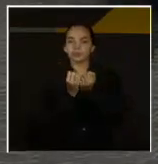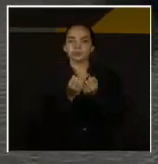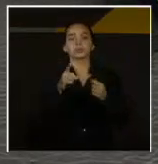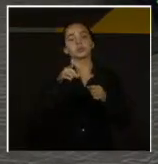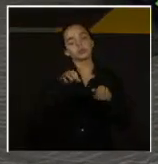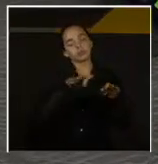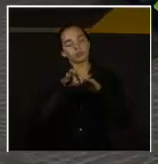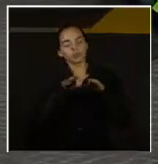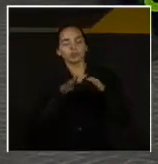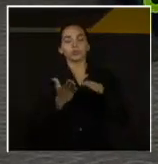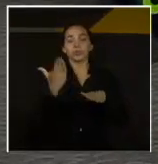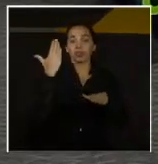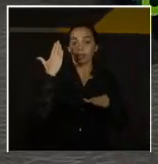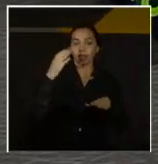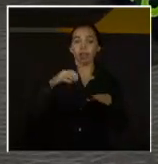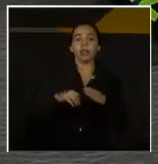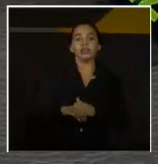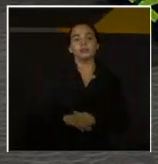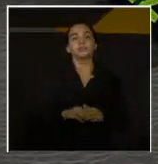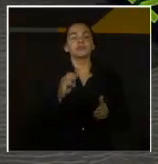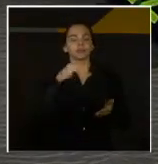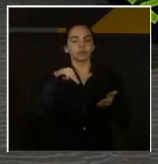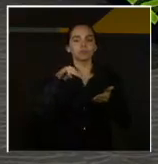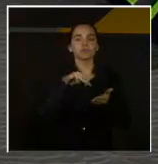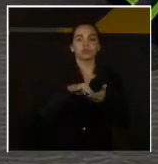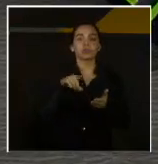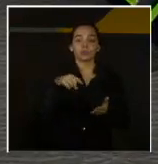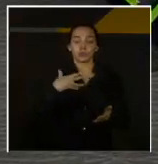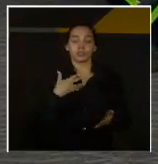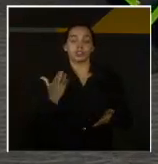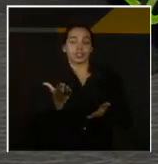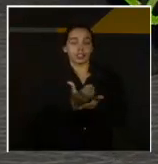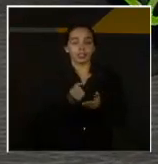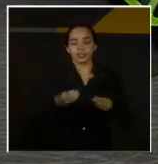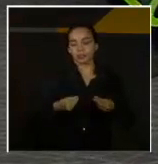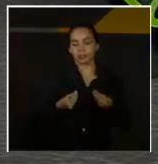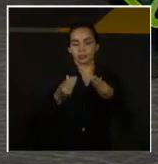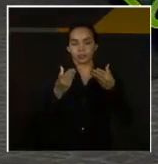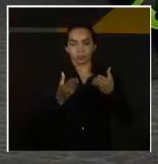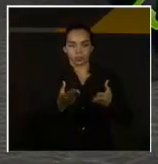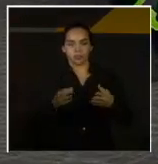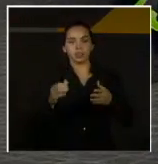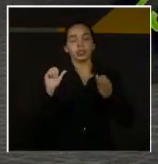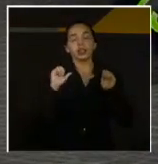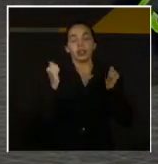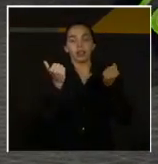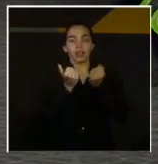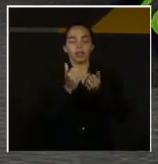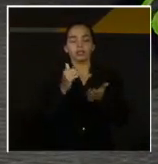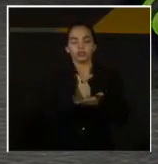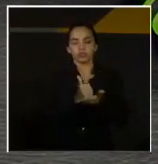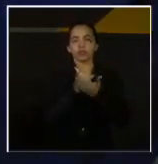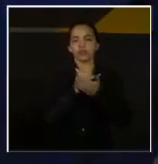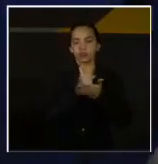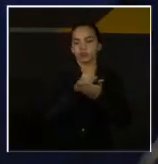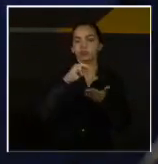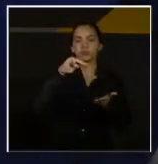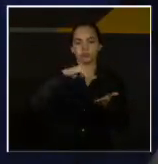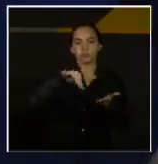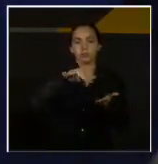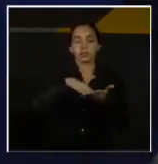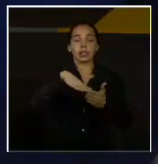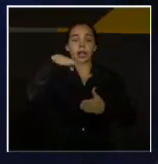trabajar ampliamente con ellas en el Ayuntamiento de Mérida. Logré incrementar el padrón de asociaciones que apoya el Ayuntamiento de Mérida en más